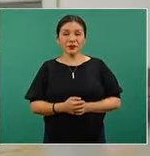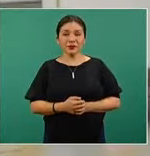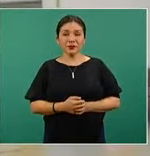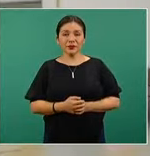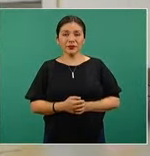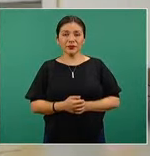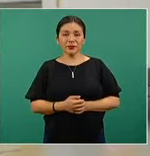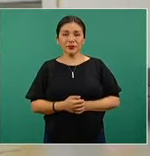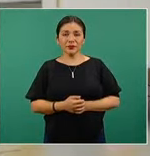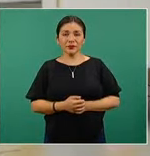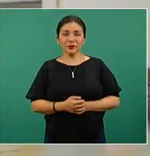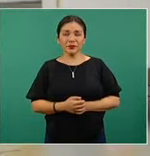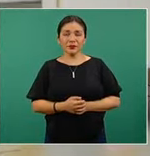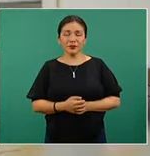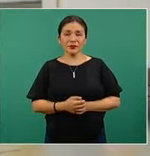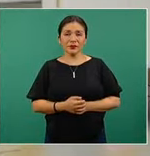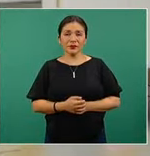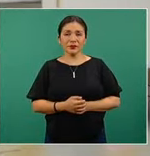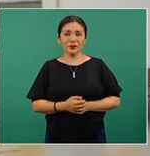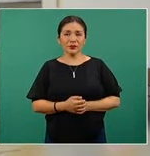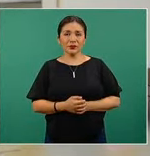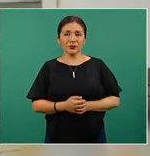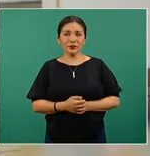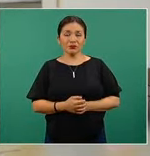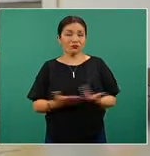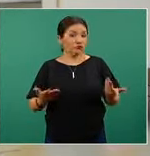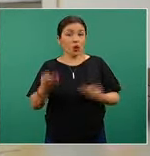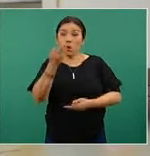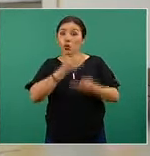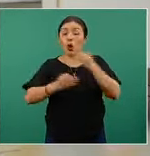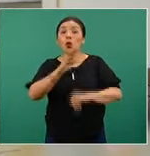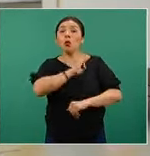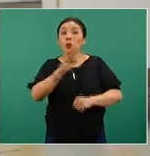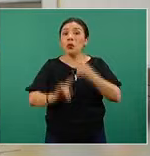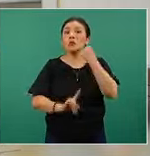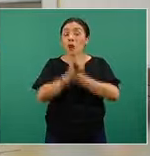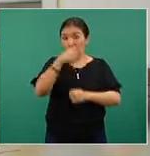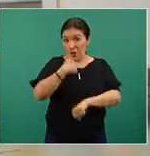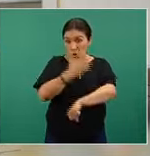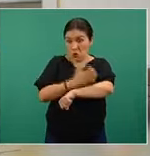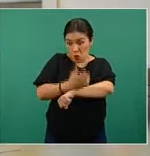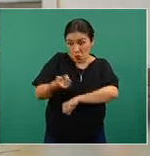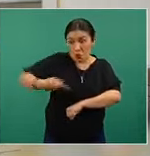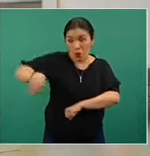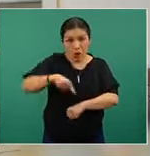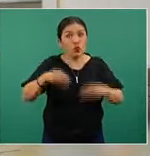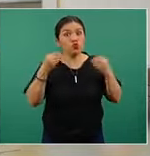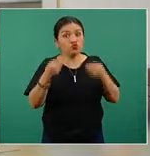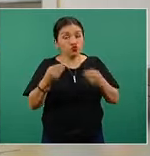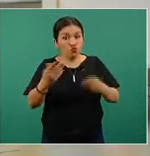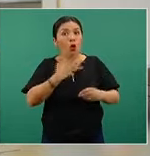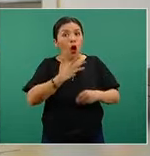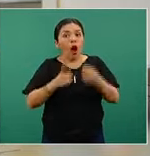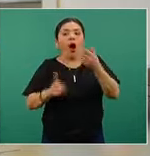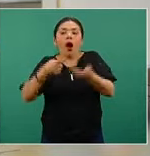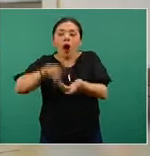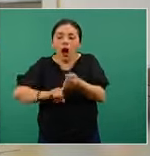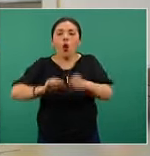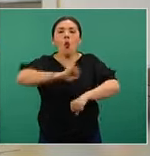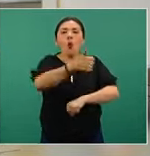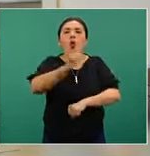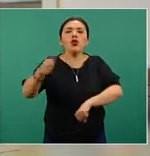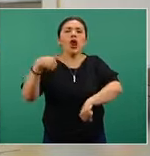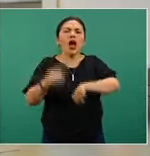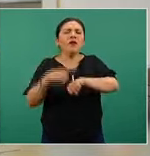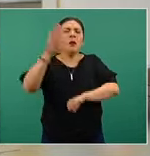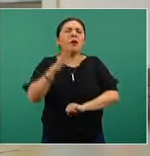la vida porque a veces somos susceptibles de ser son de las enfermedades que